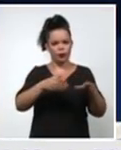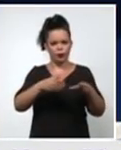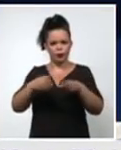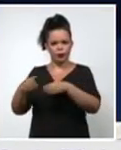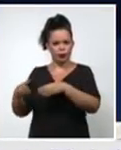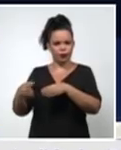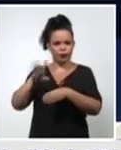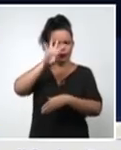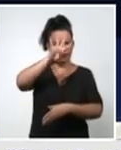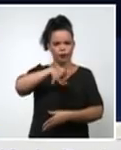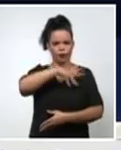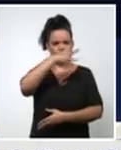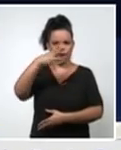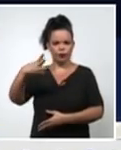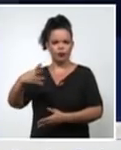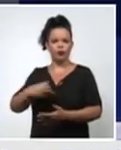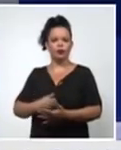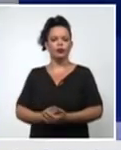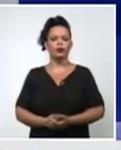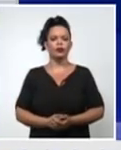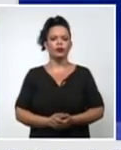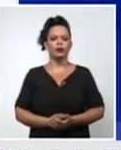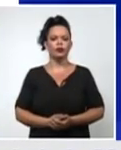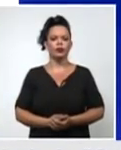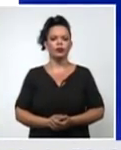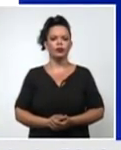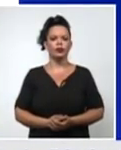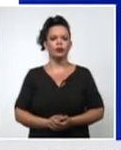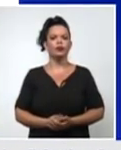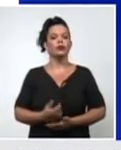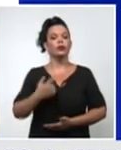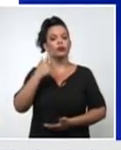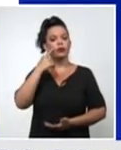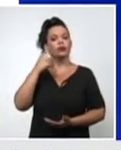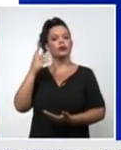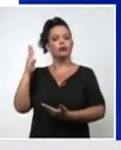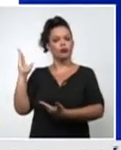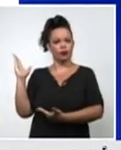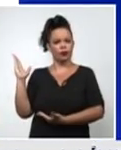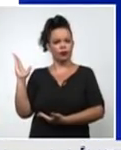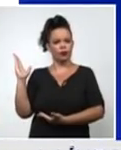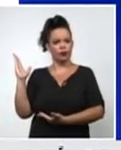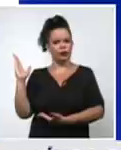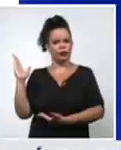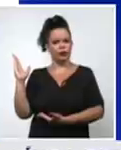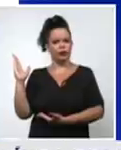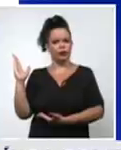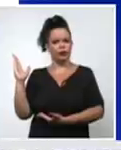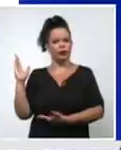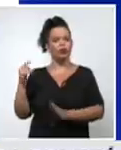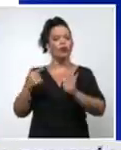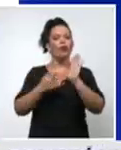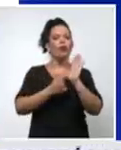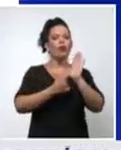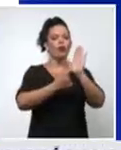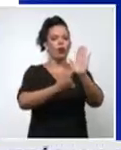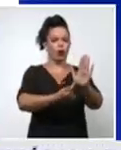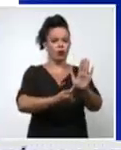otra presentación con Zoom, donde se ve todavía mucho más el